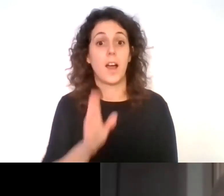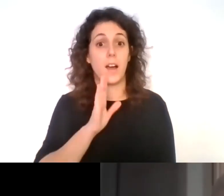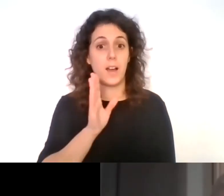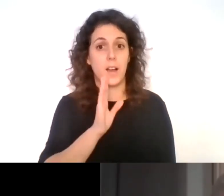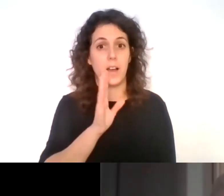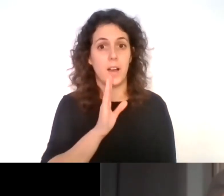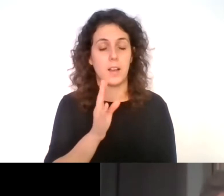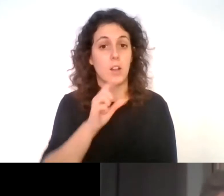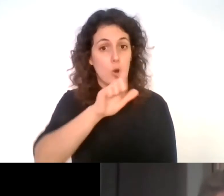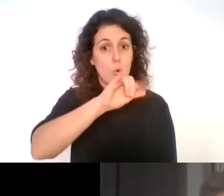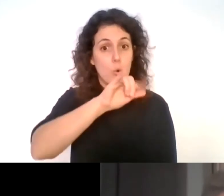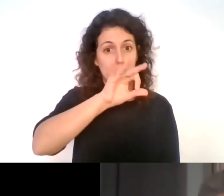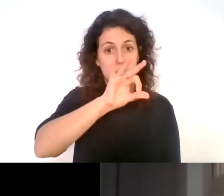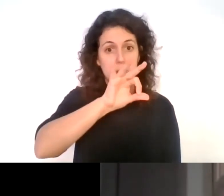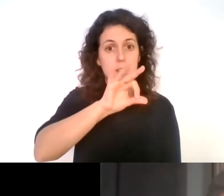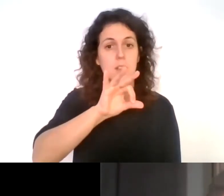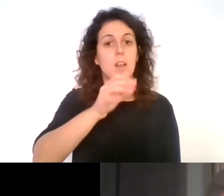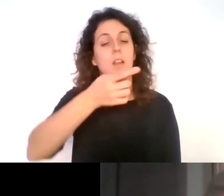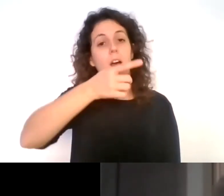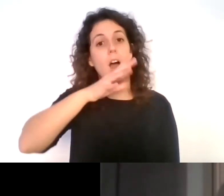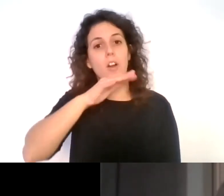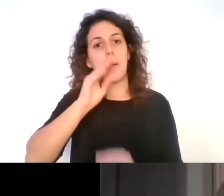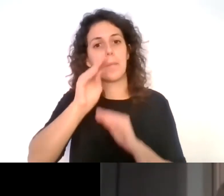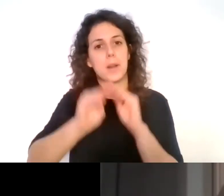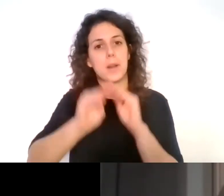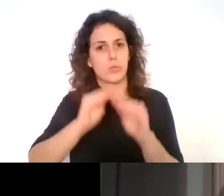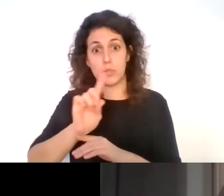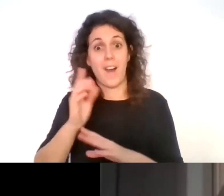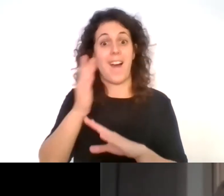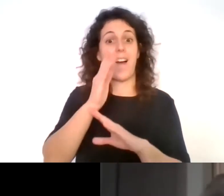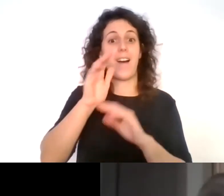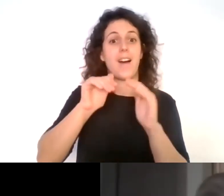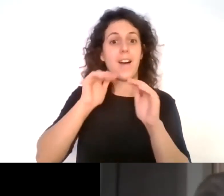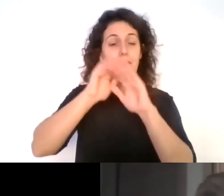con Luis Miguel, pasaremos a las preguntas al final.